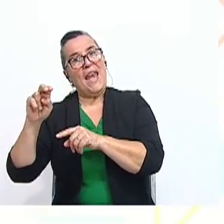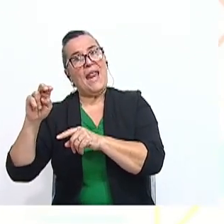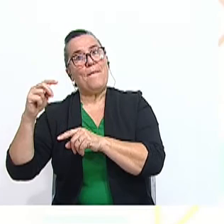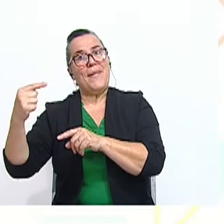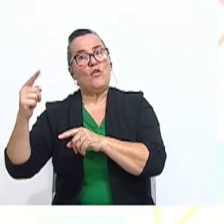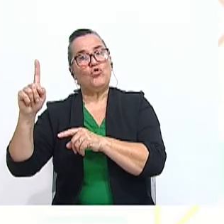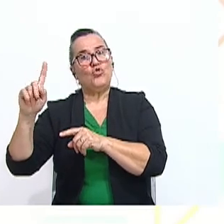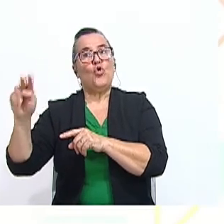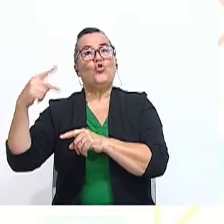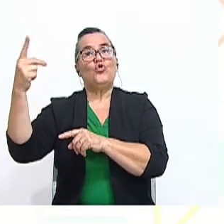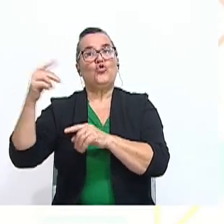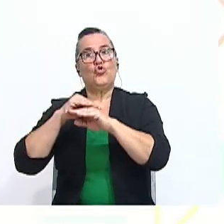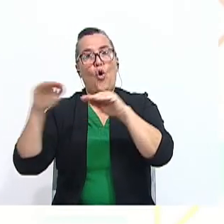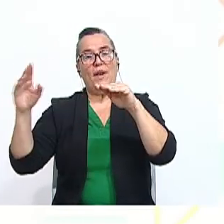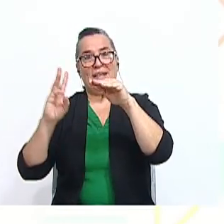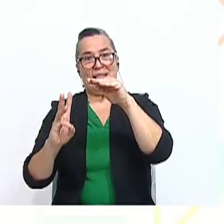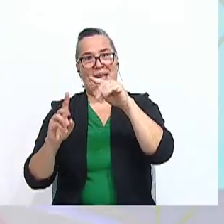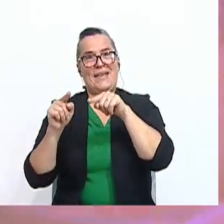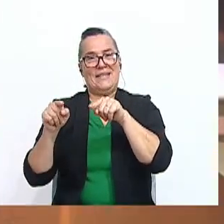adelante.